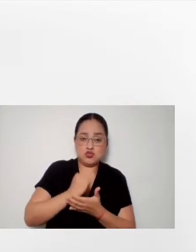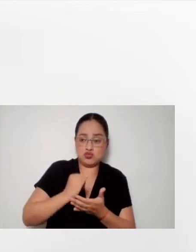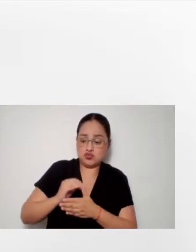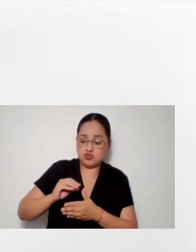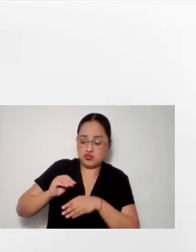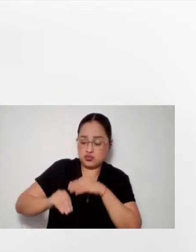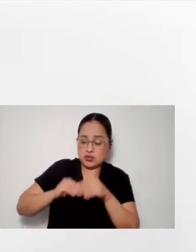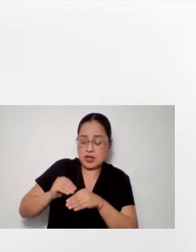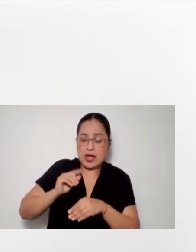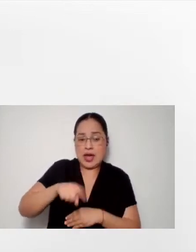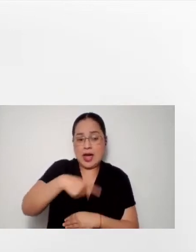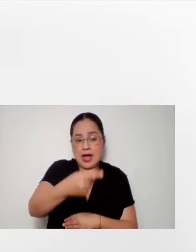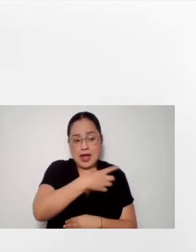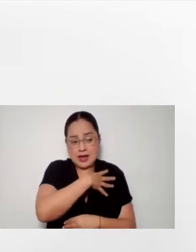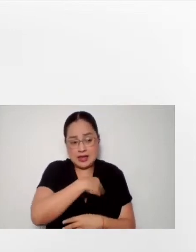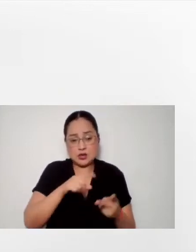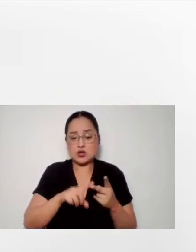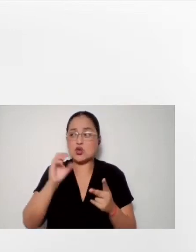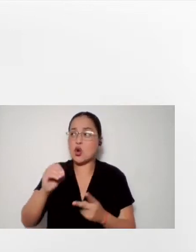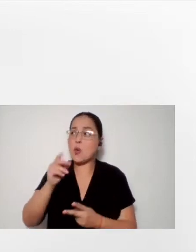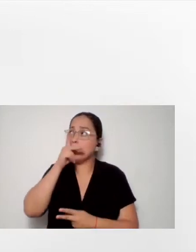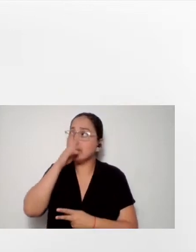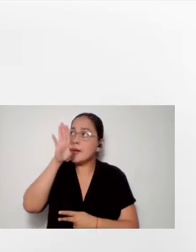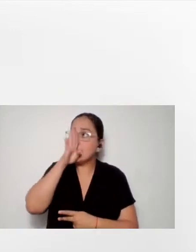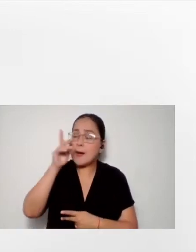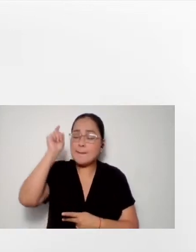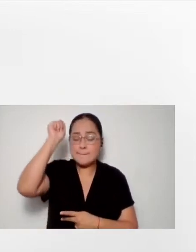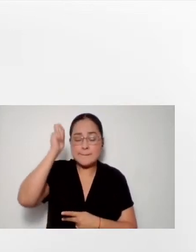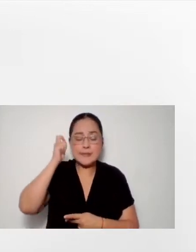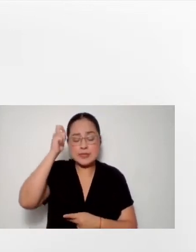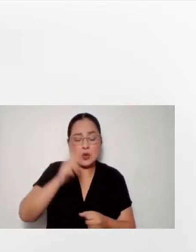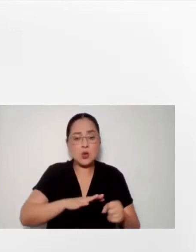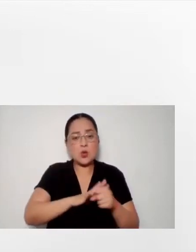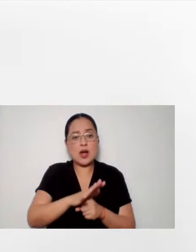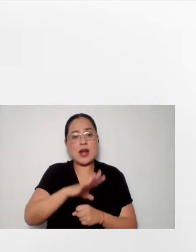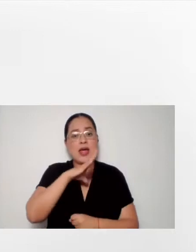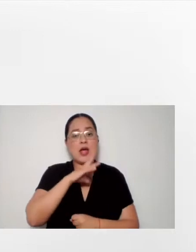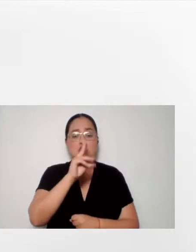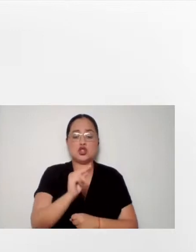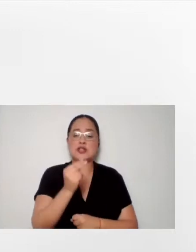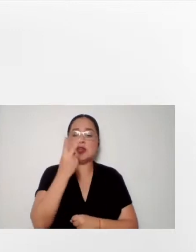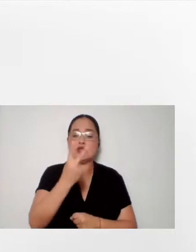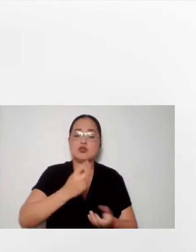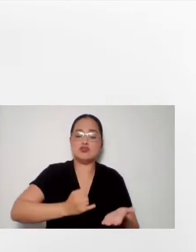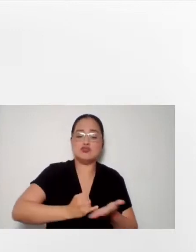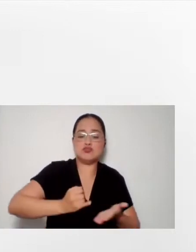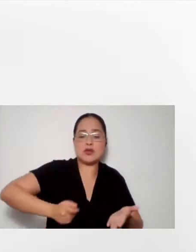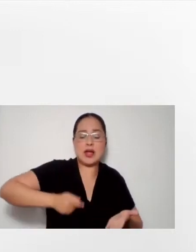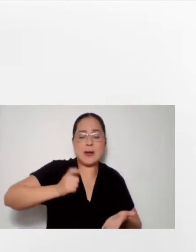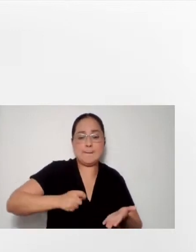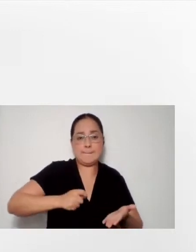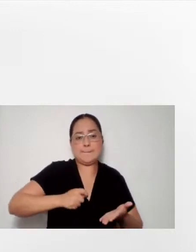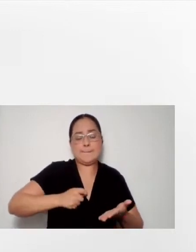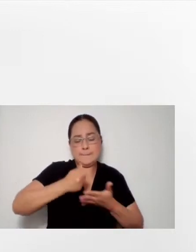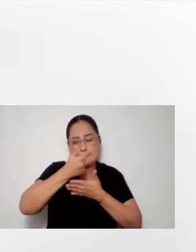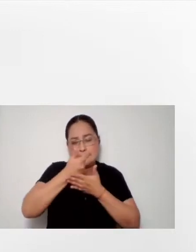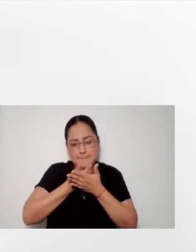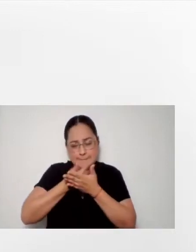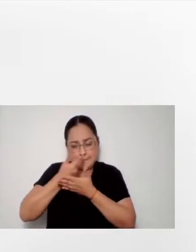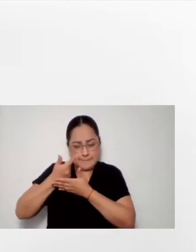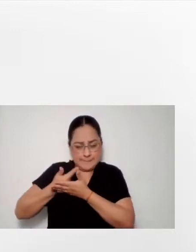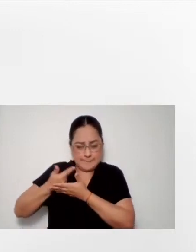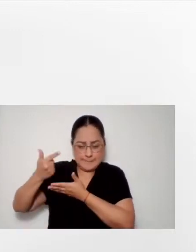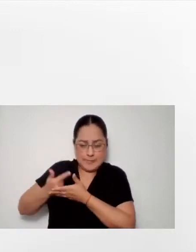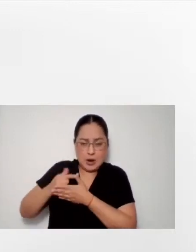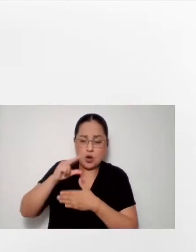y descendientes, van a encontrar 82 sentencias en las